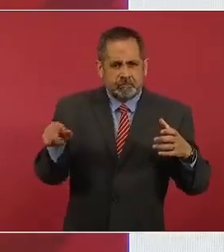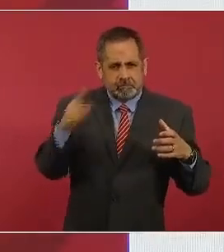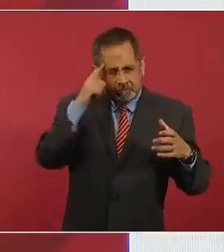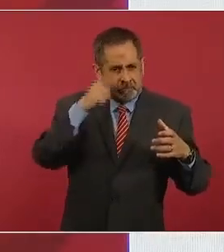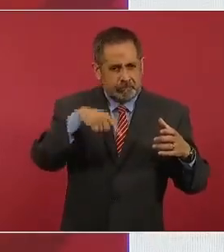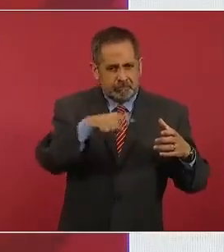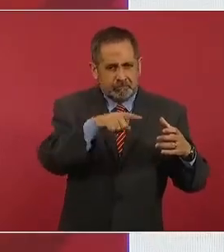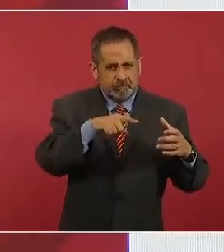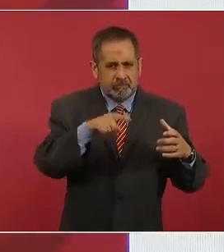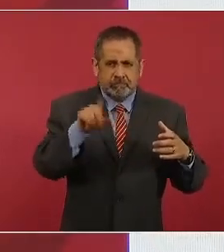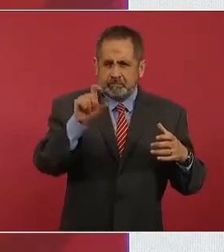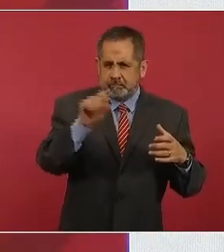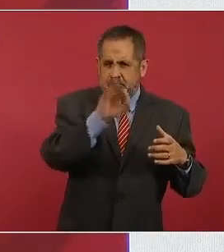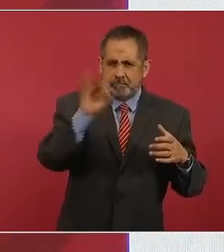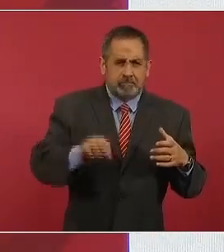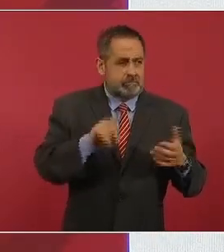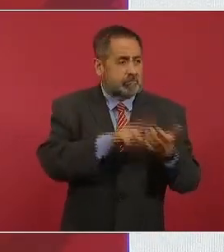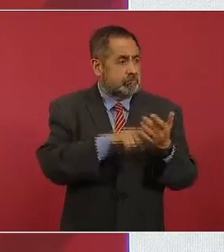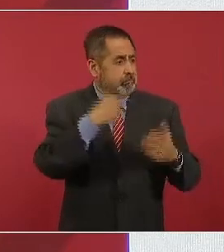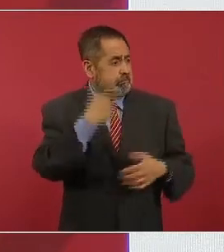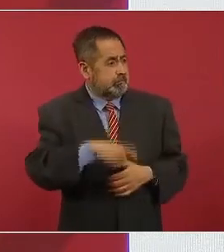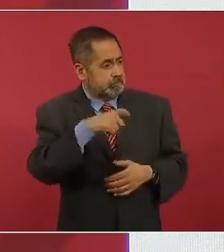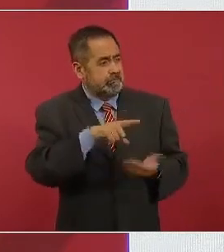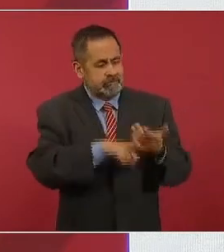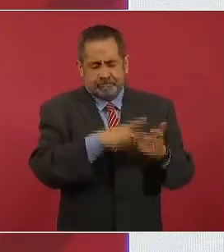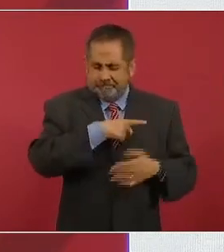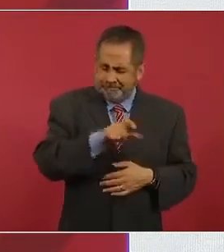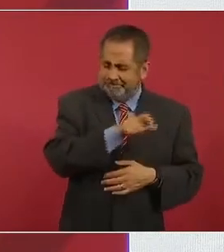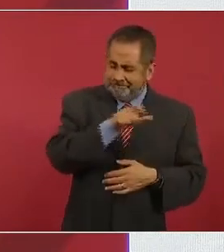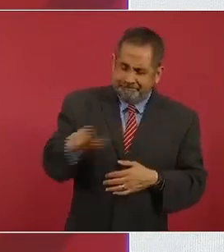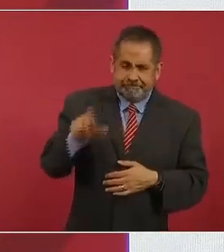mínimo del 20%.